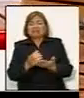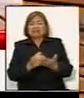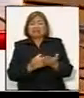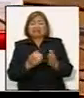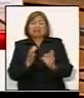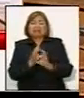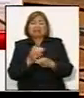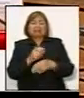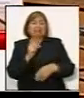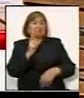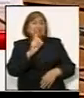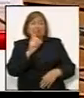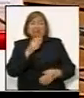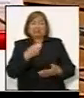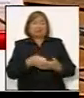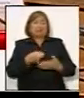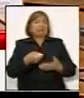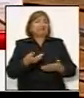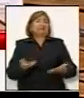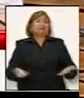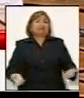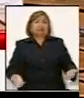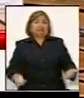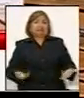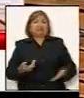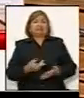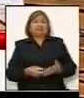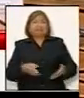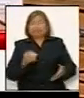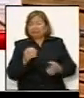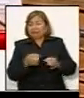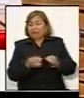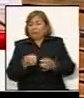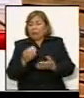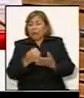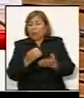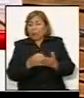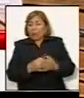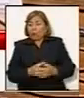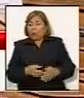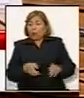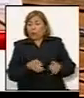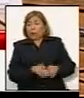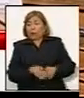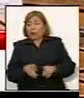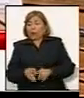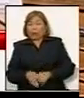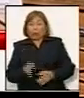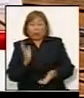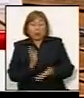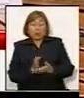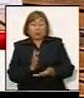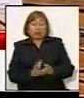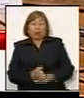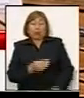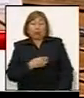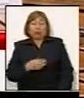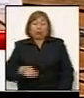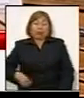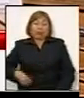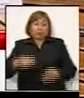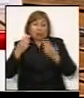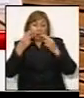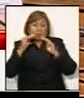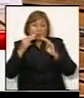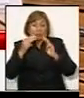que no se hipoteque a la realización de dicha currícula también ha dicho tiene una sección en el portal del ministerio donde